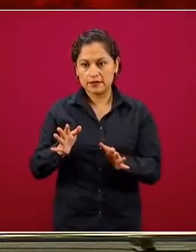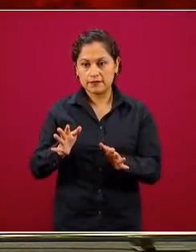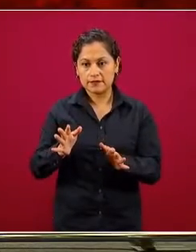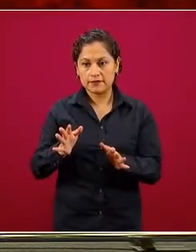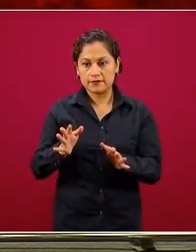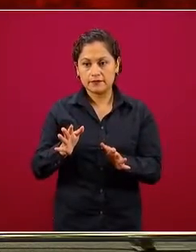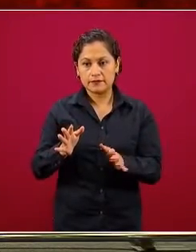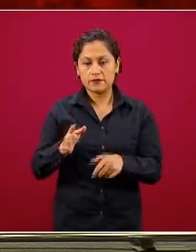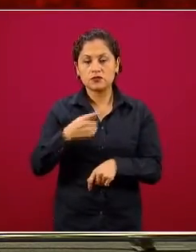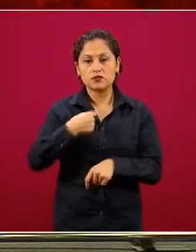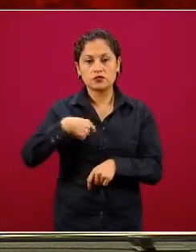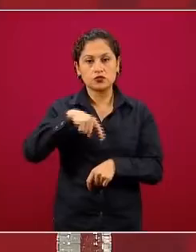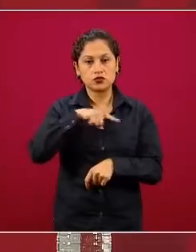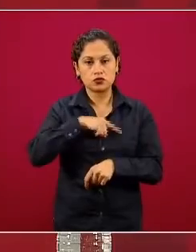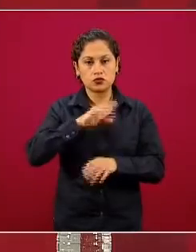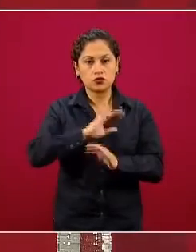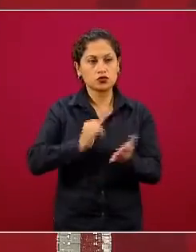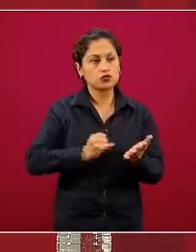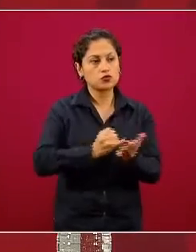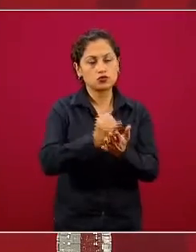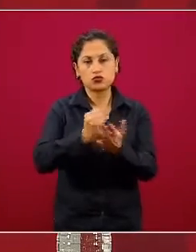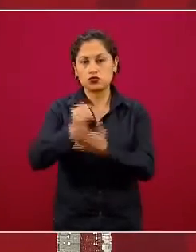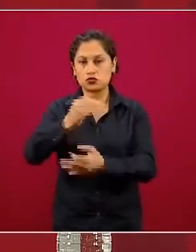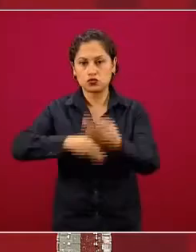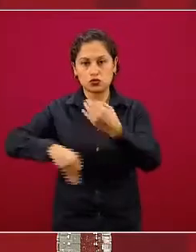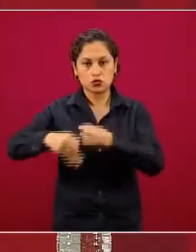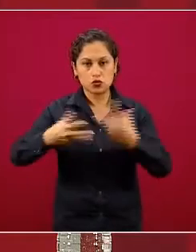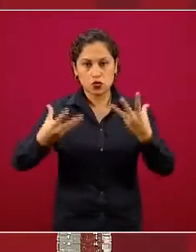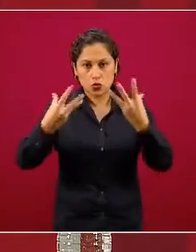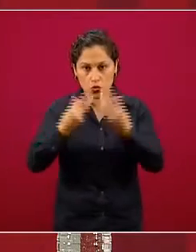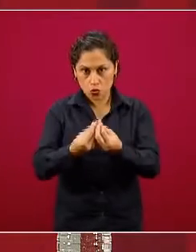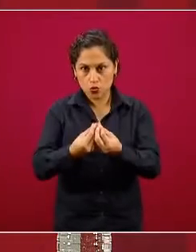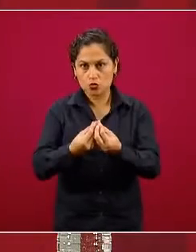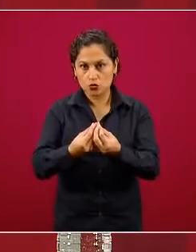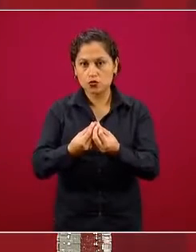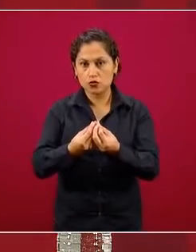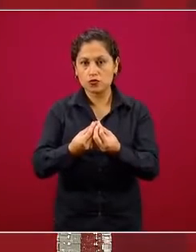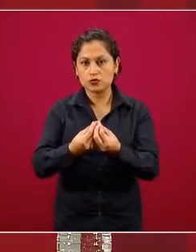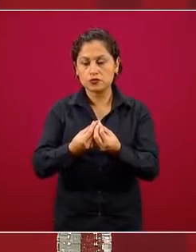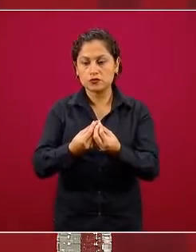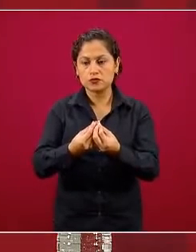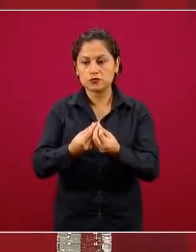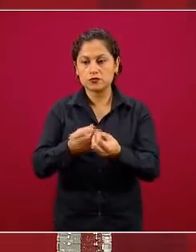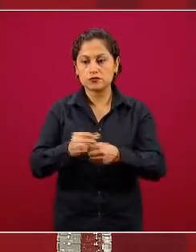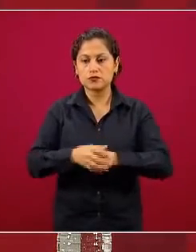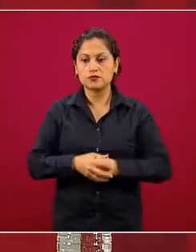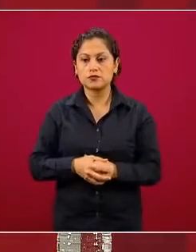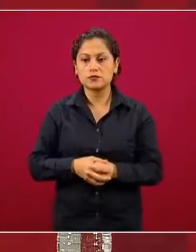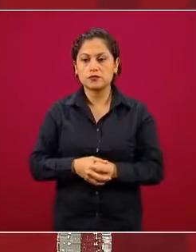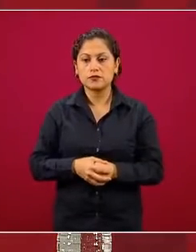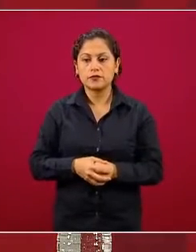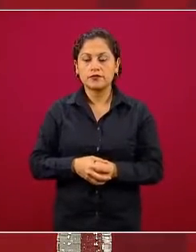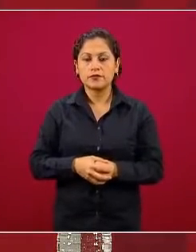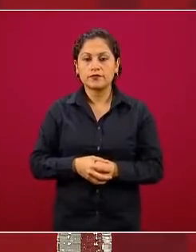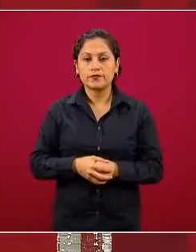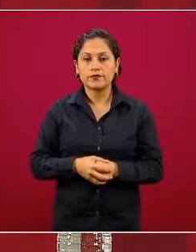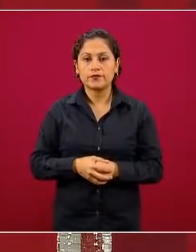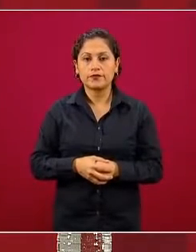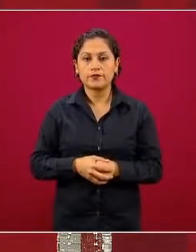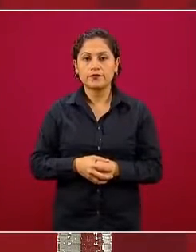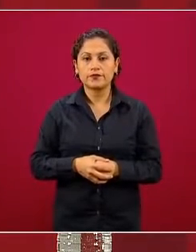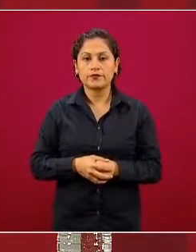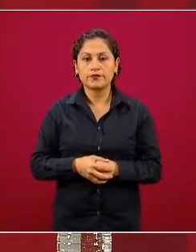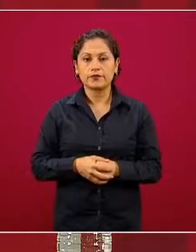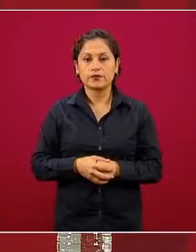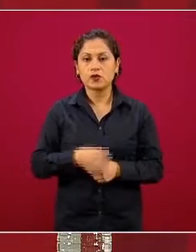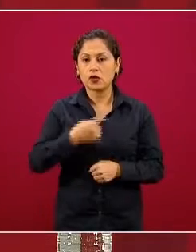vocación democrática de nuestra ciudad, es que no hemos optado por una opción en donde se